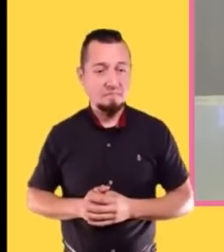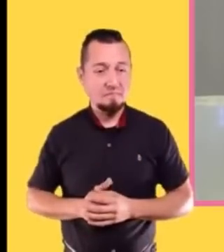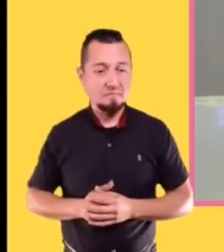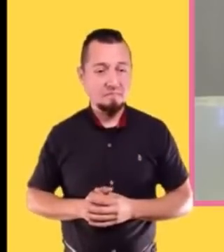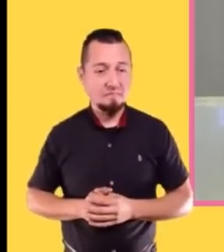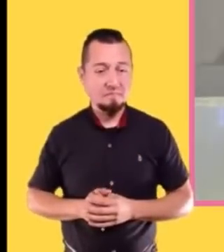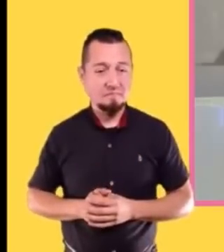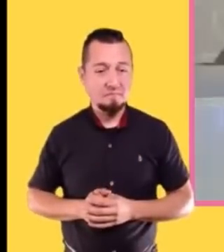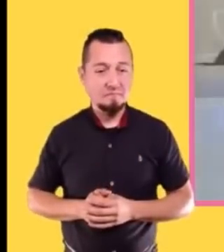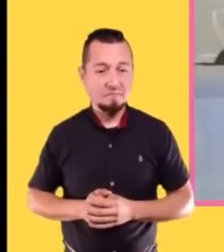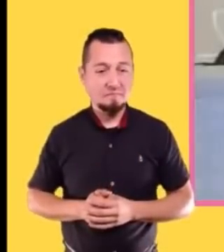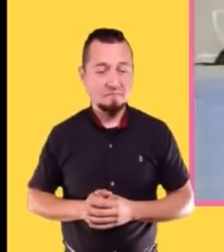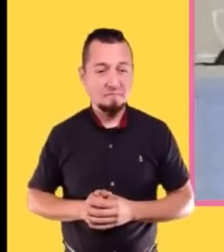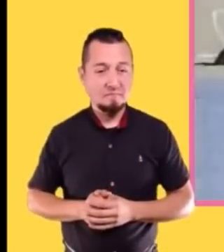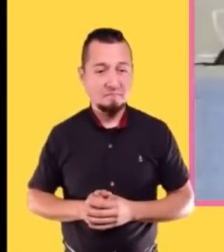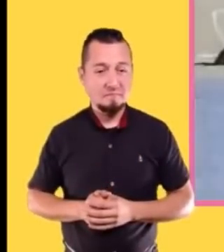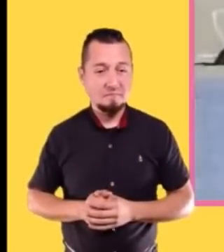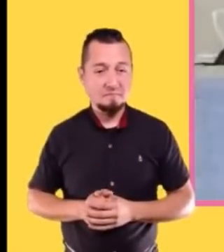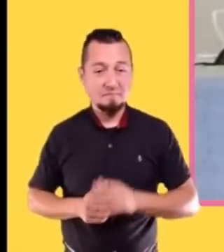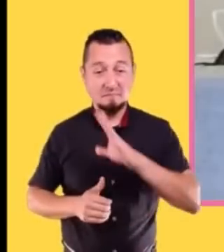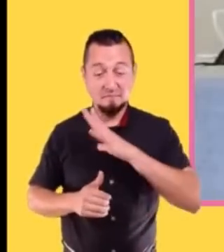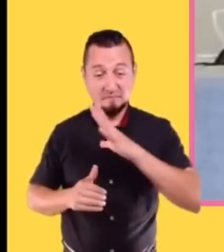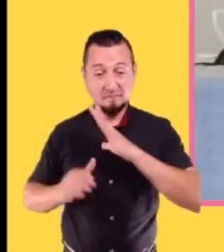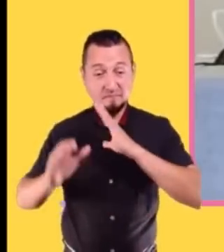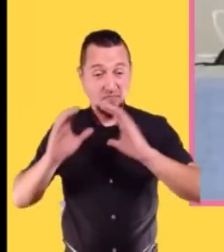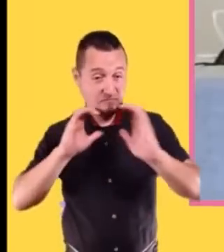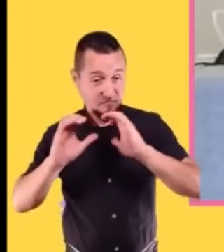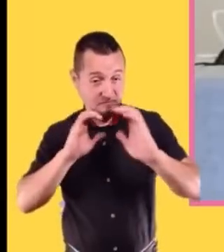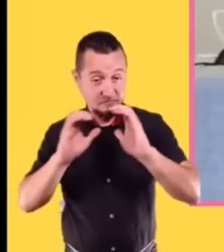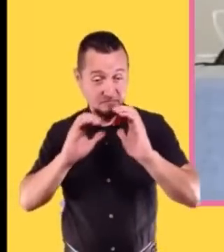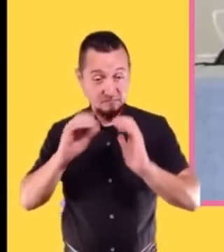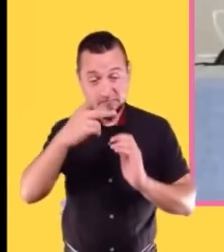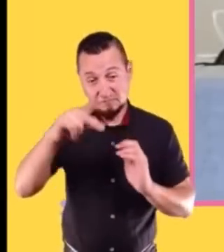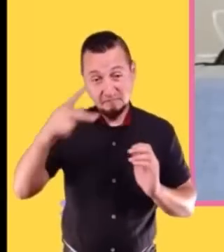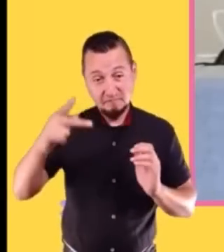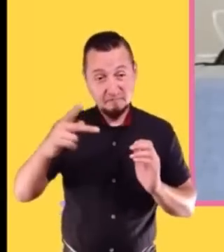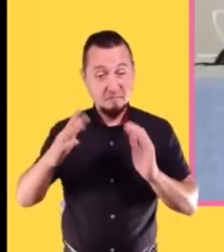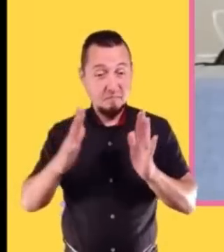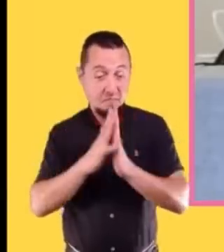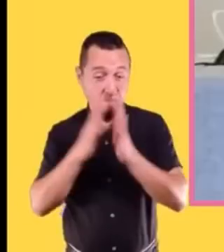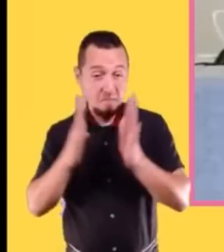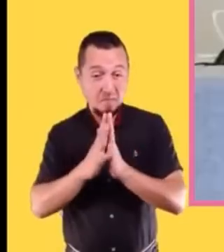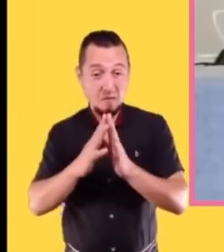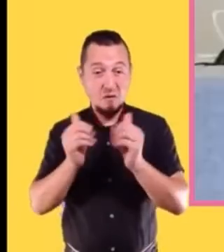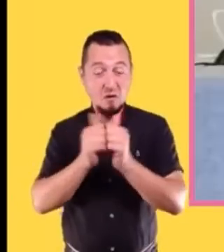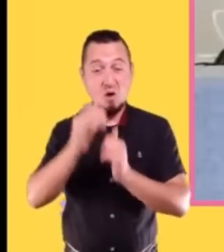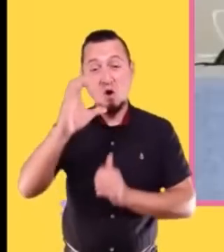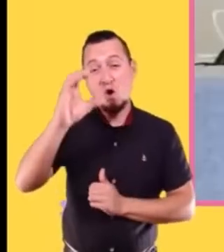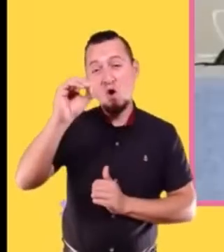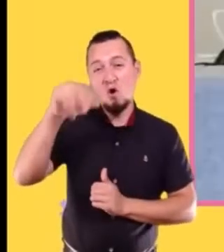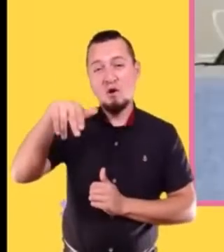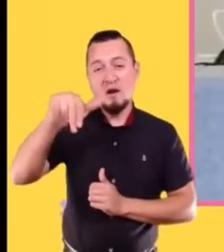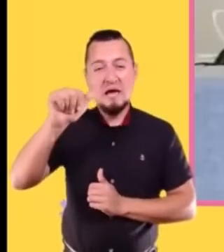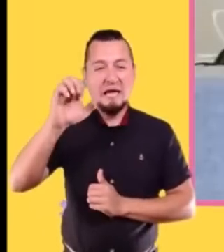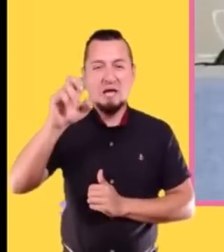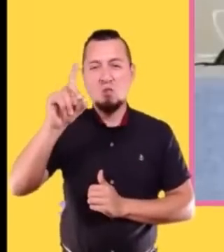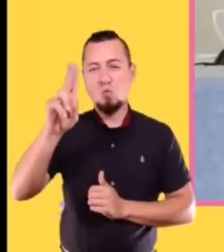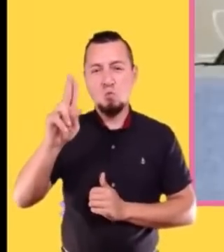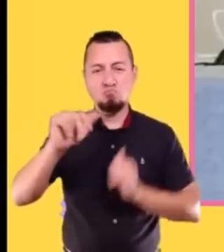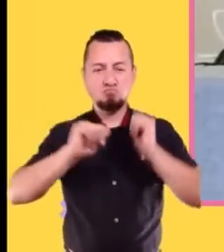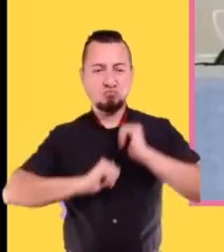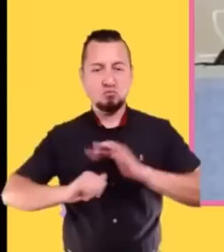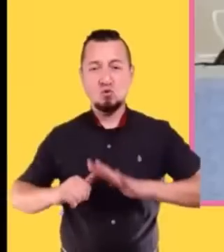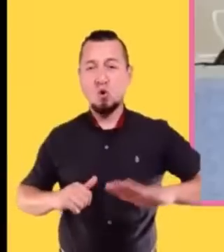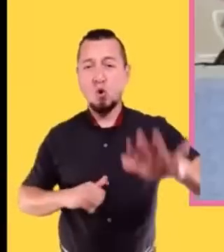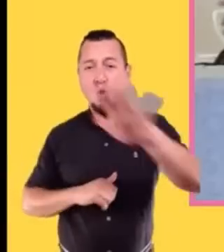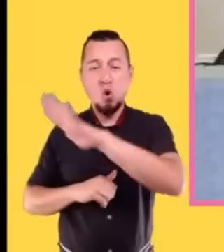También decir que hay una comunicación constante y participación en la CONAEDU. La CONUEDU es el órgano donde estamos todos los secretarios y se